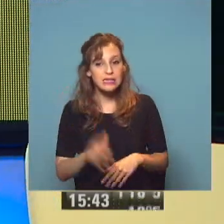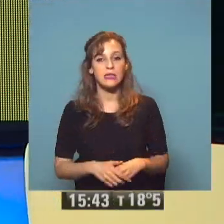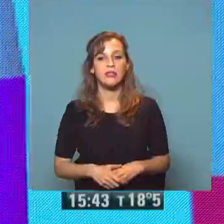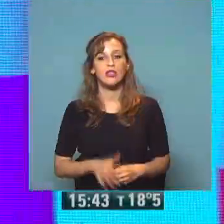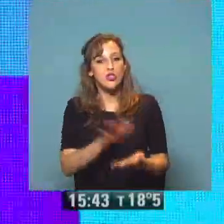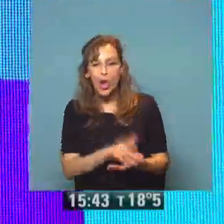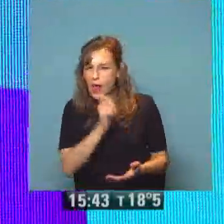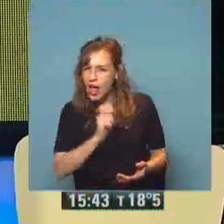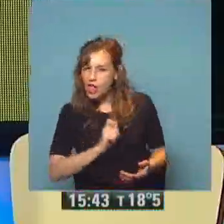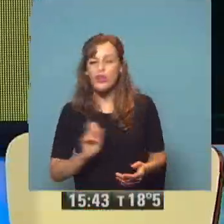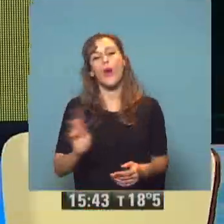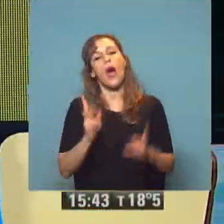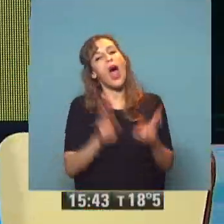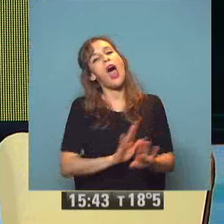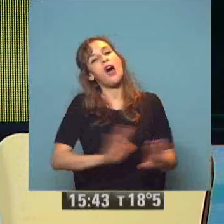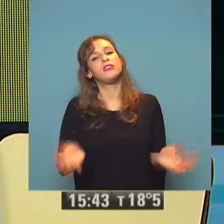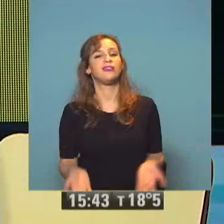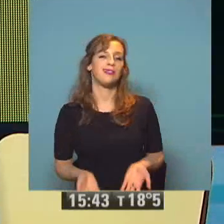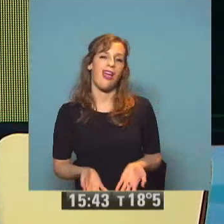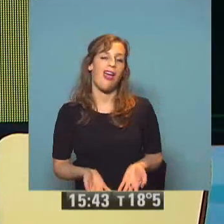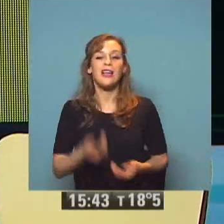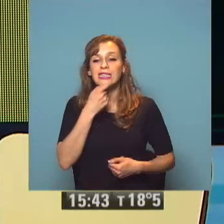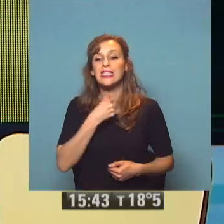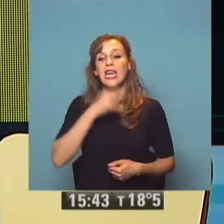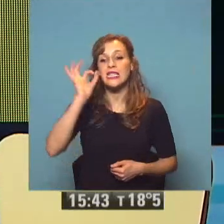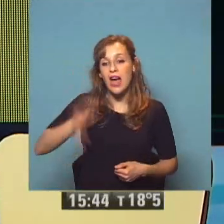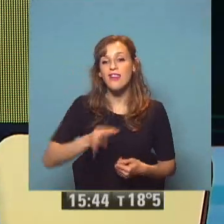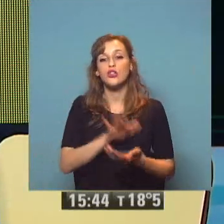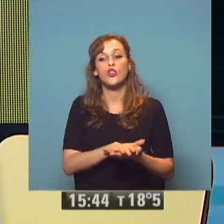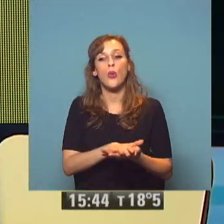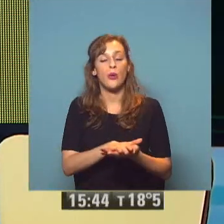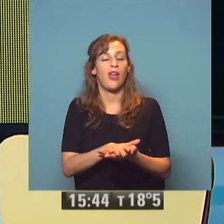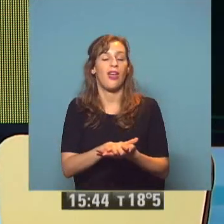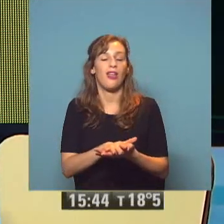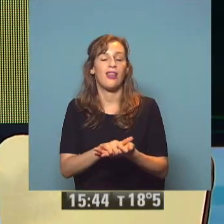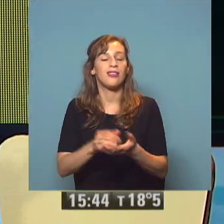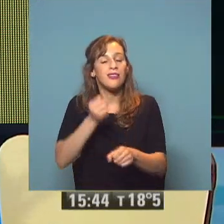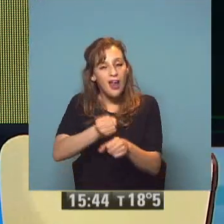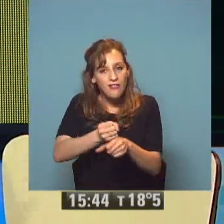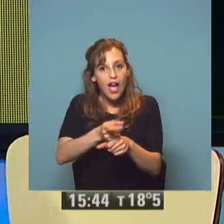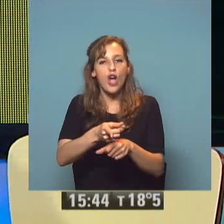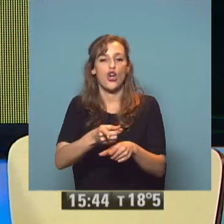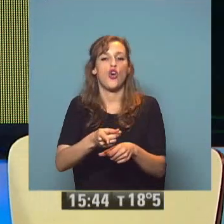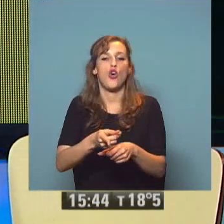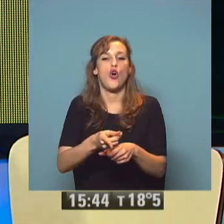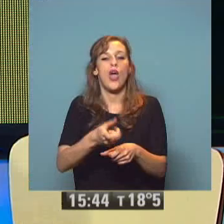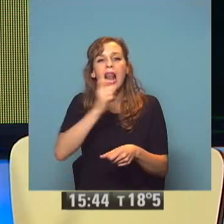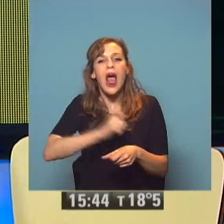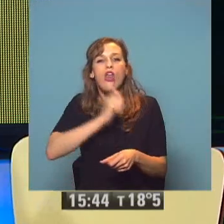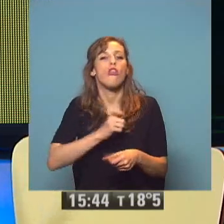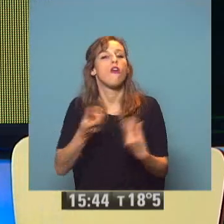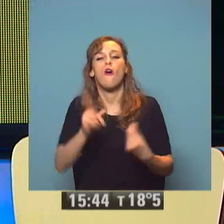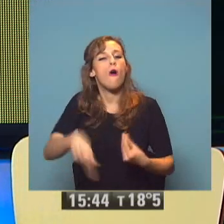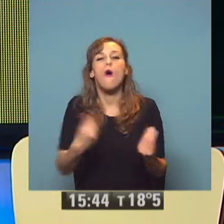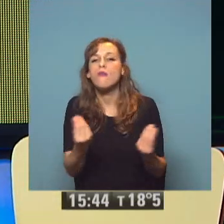Basta, Emi. Toma nota. De las heladerías y de los trabajos que involucra la preparación del helado. Pueden entrar a